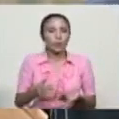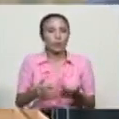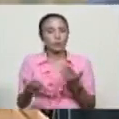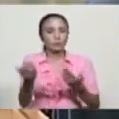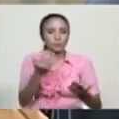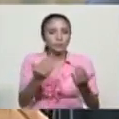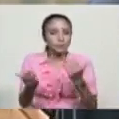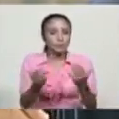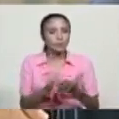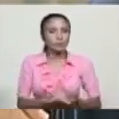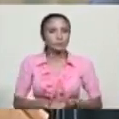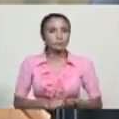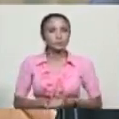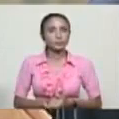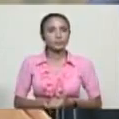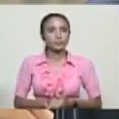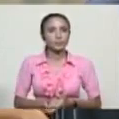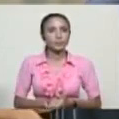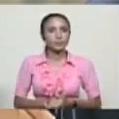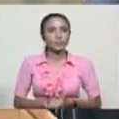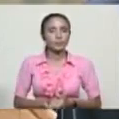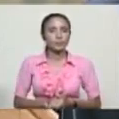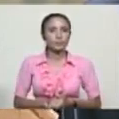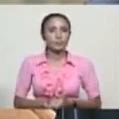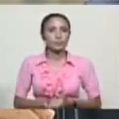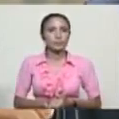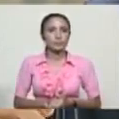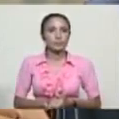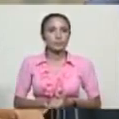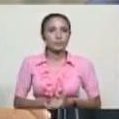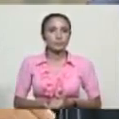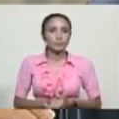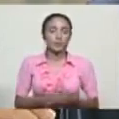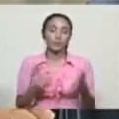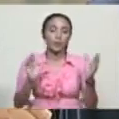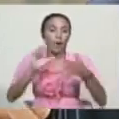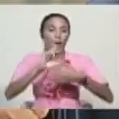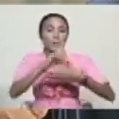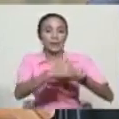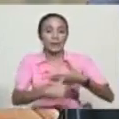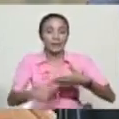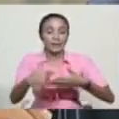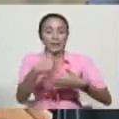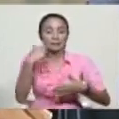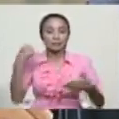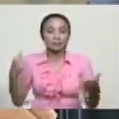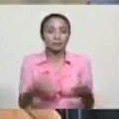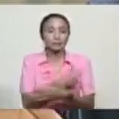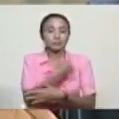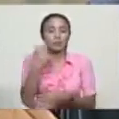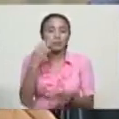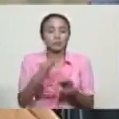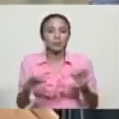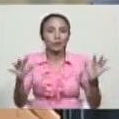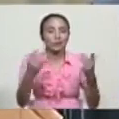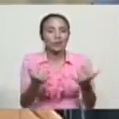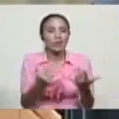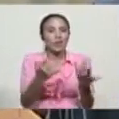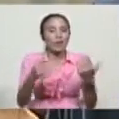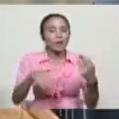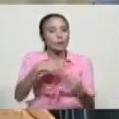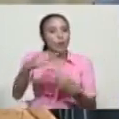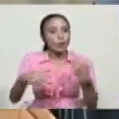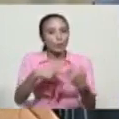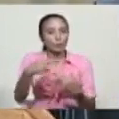decolonial, o es decir, por desgracia, en América Latina, aún los procesos más